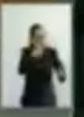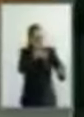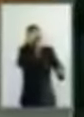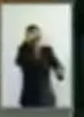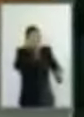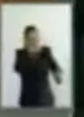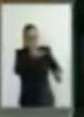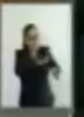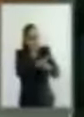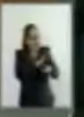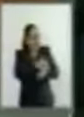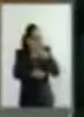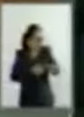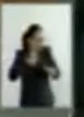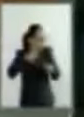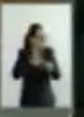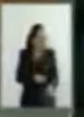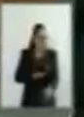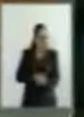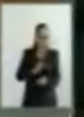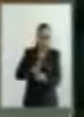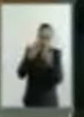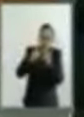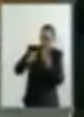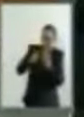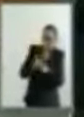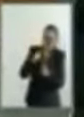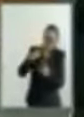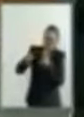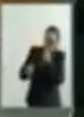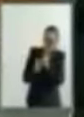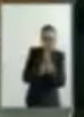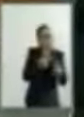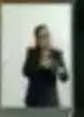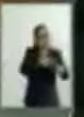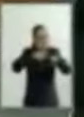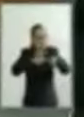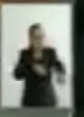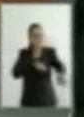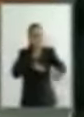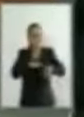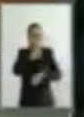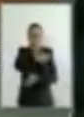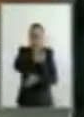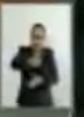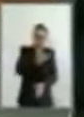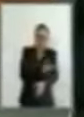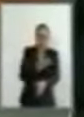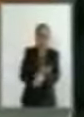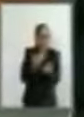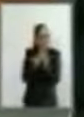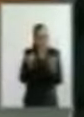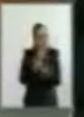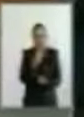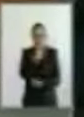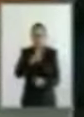a los trabajos que caracterizan a cada una y a cada uno de las y de los compañeros, por cierto,